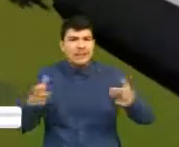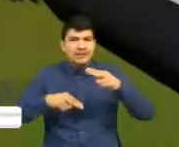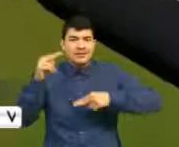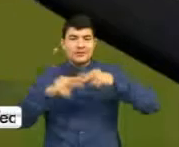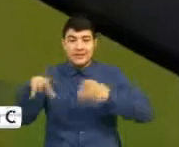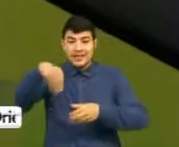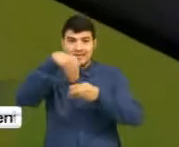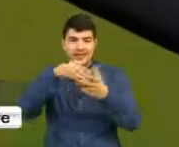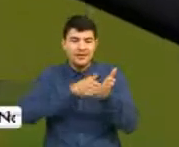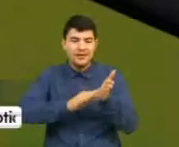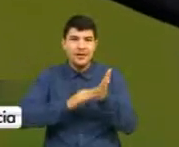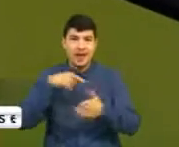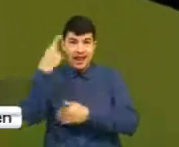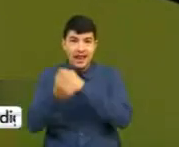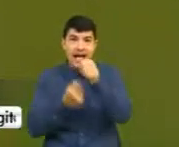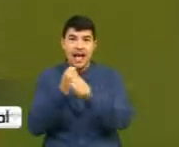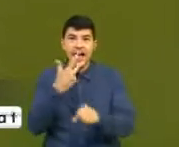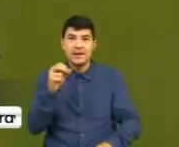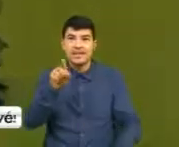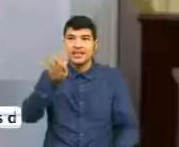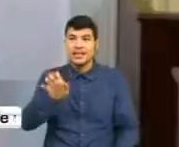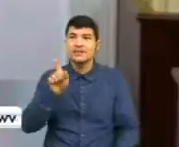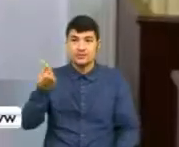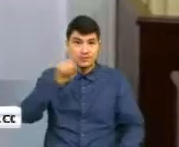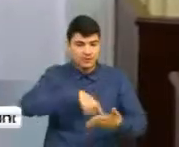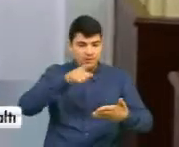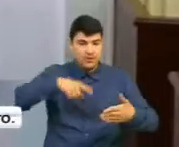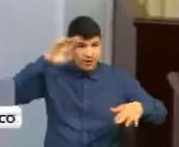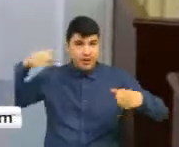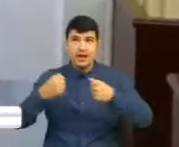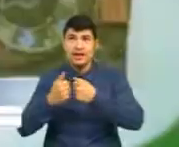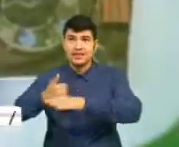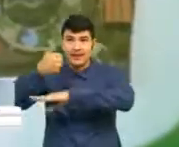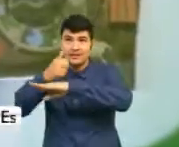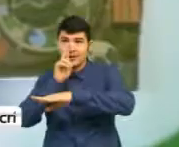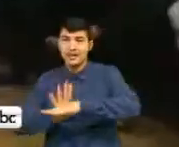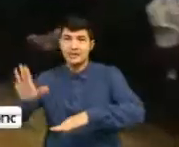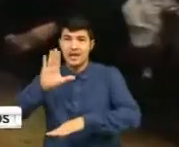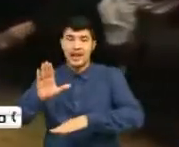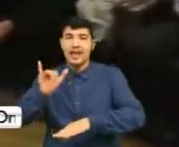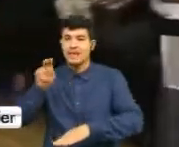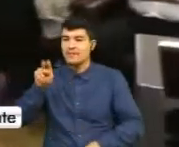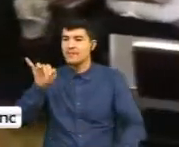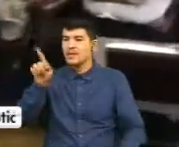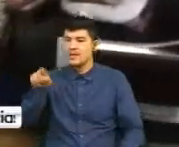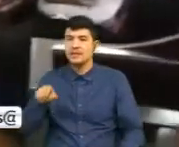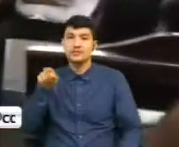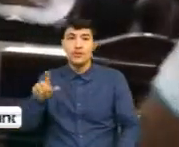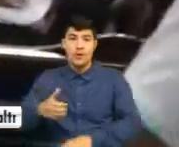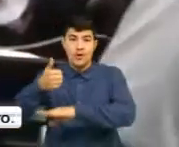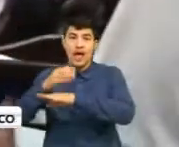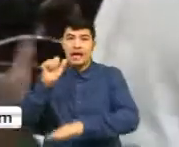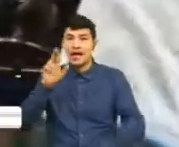floridablanca 2019 tiene que ver con la firma del convenio con el director nacional de invías carlos garcía-moreno que permite la